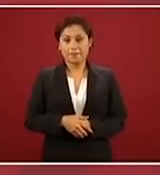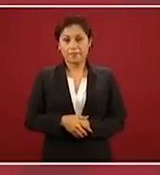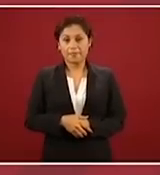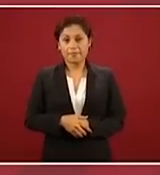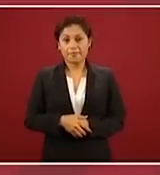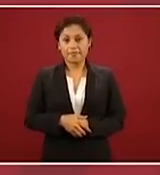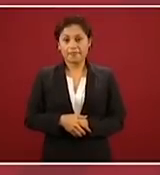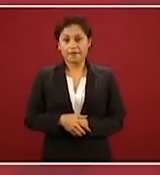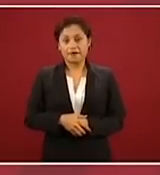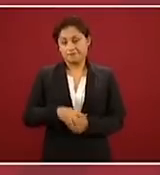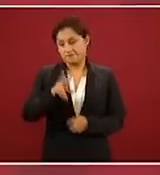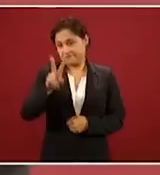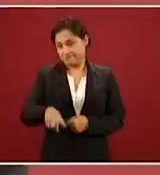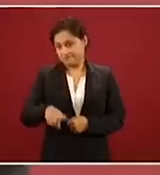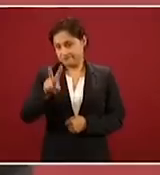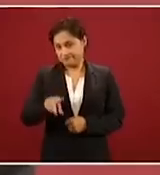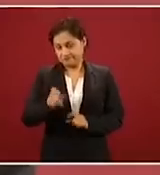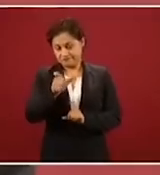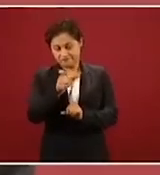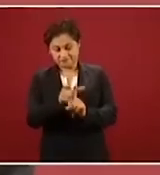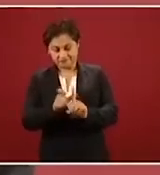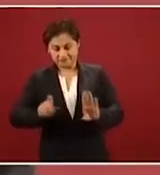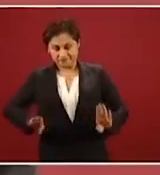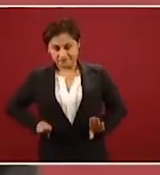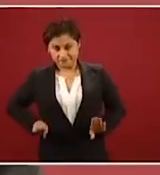seguidores del dinero, les gustan los billullos.